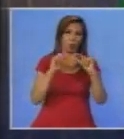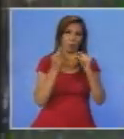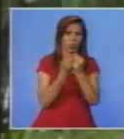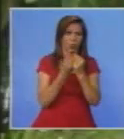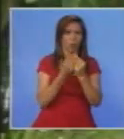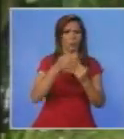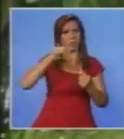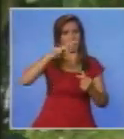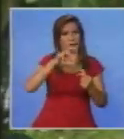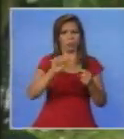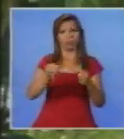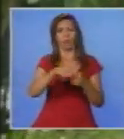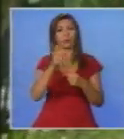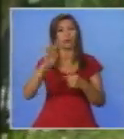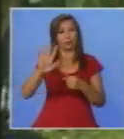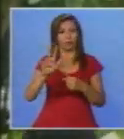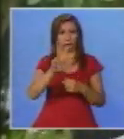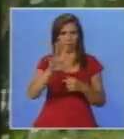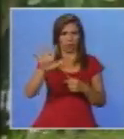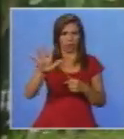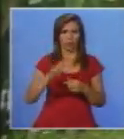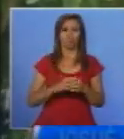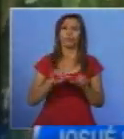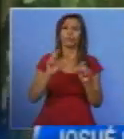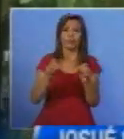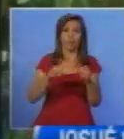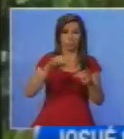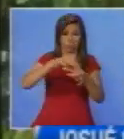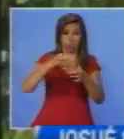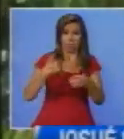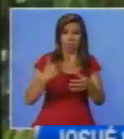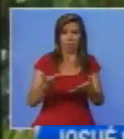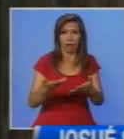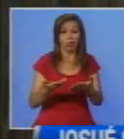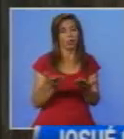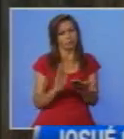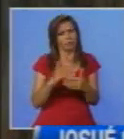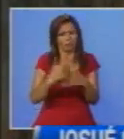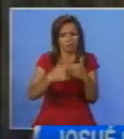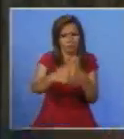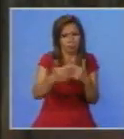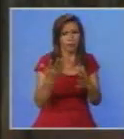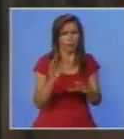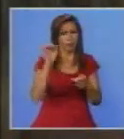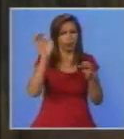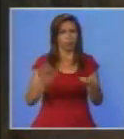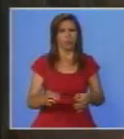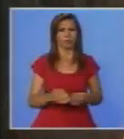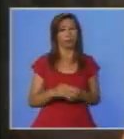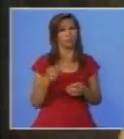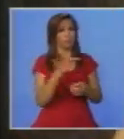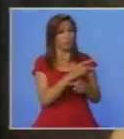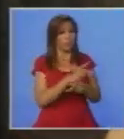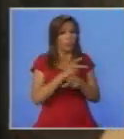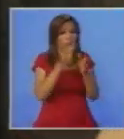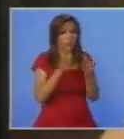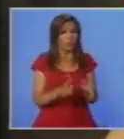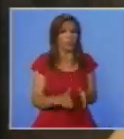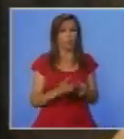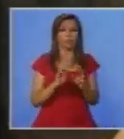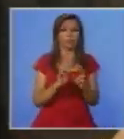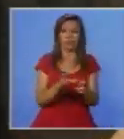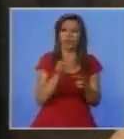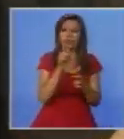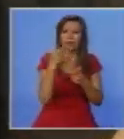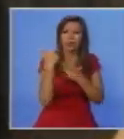Alianza País. ¿Tienen esos votos o no tienen esos votos dentro del consejo? Los tendremos en su debido momento. El concejal nos aclara que no van a preguntar sobre el traspaso